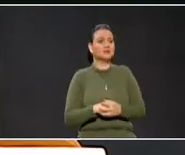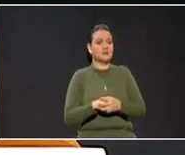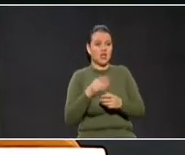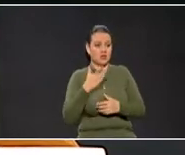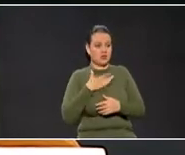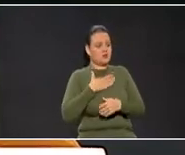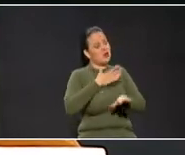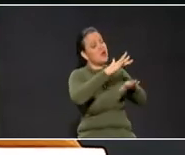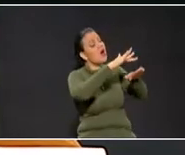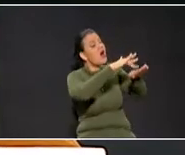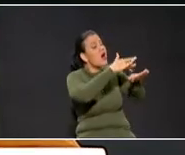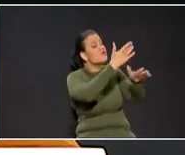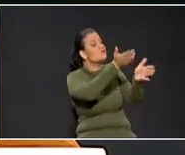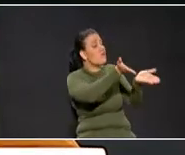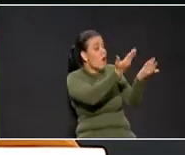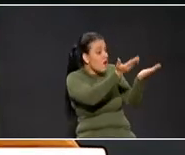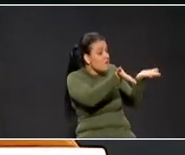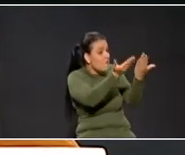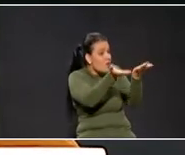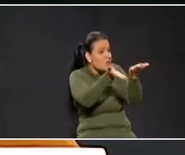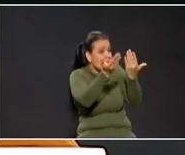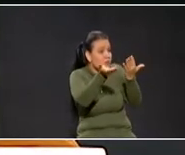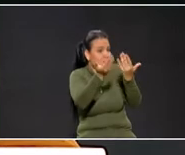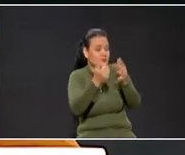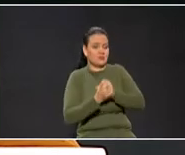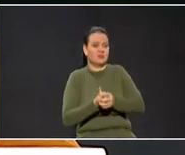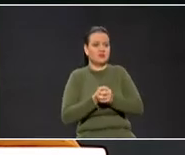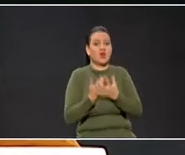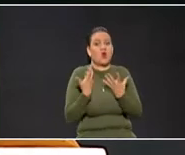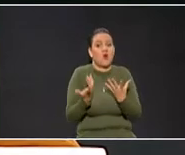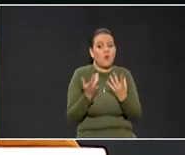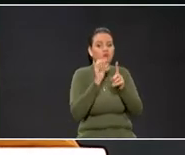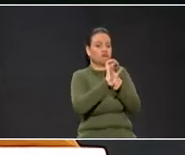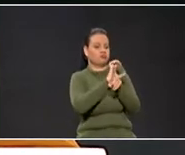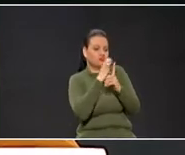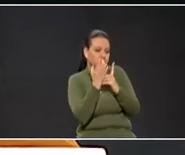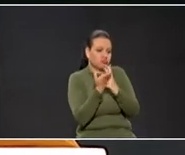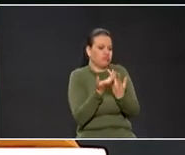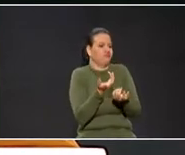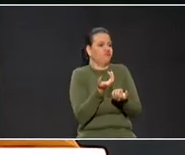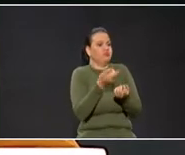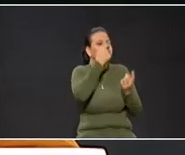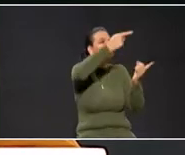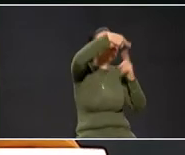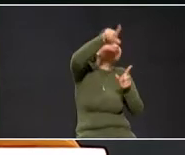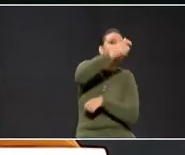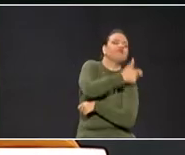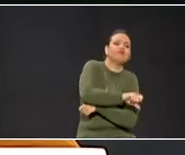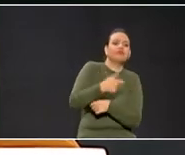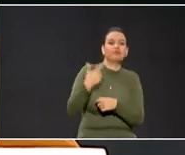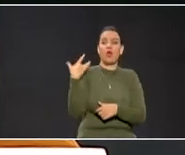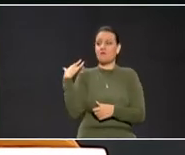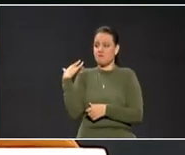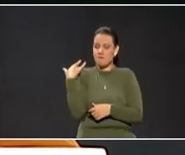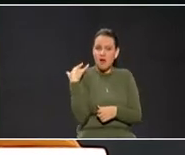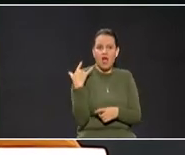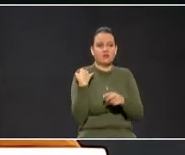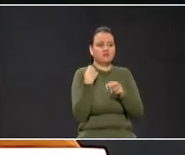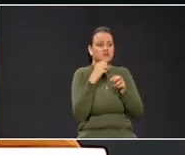esas economías desde el turismo el arte la gastronomía la moda la floricultura